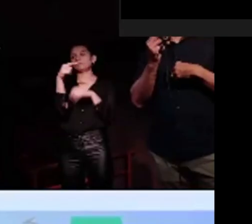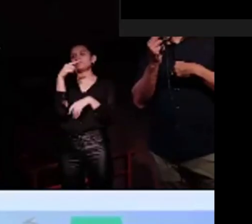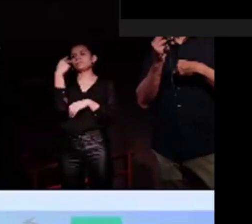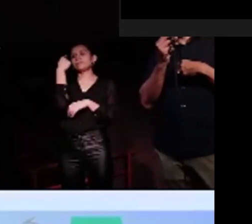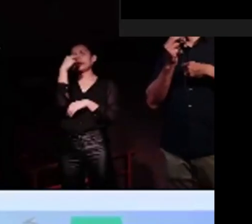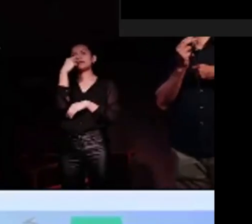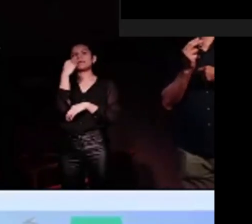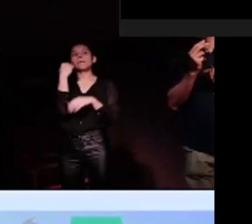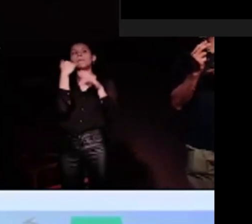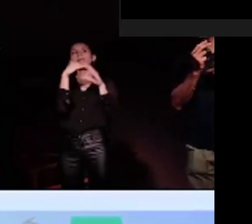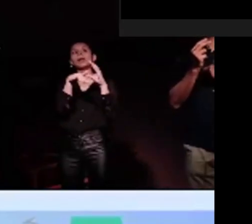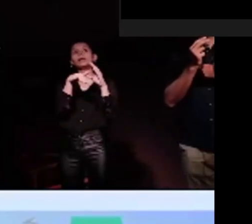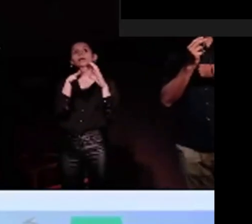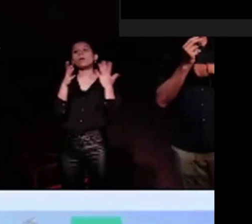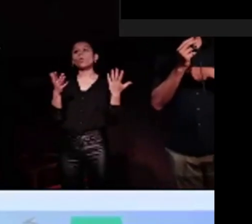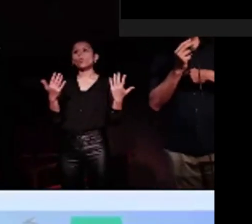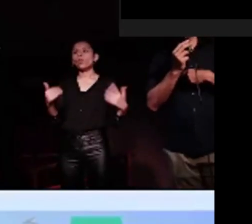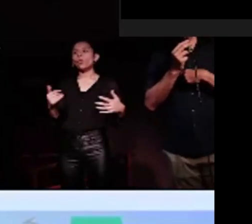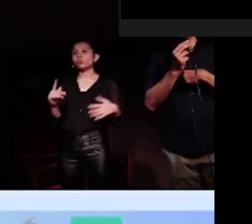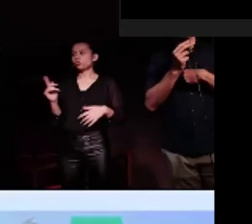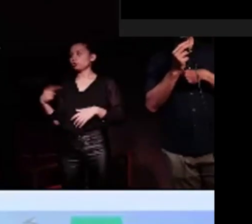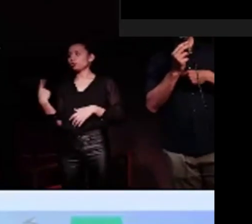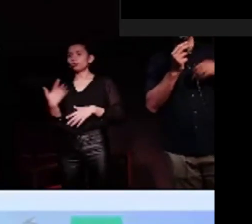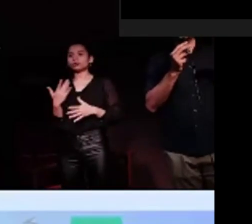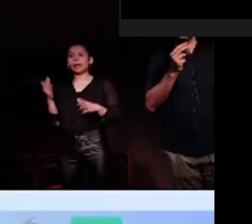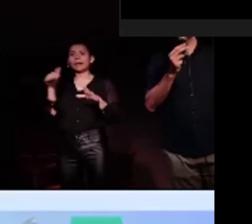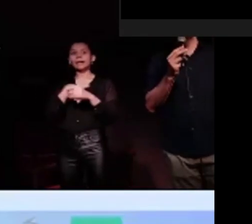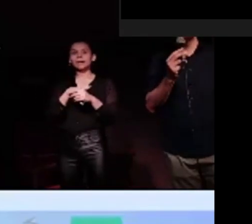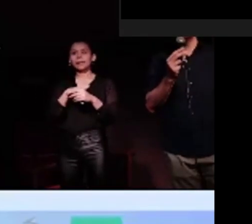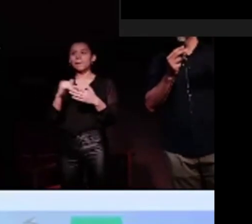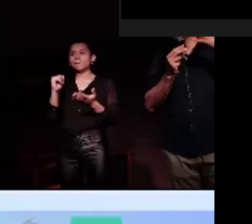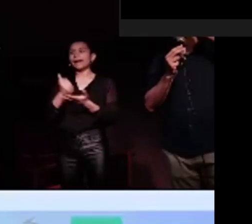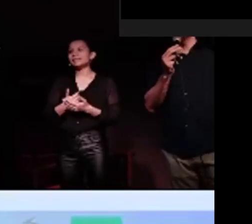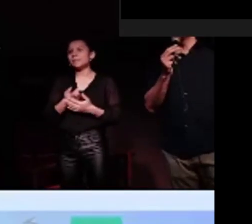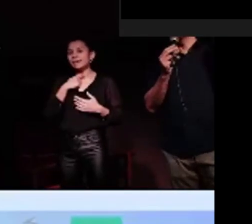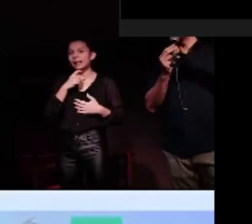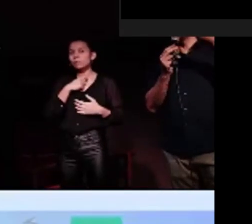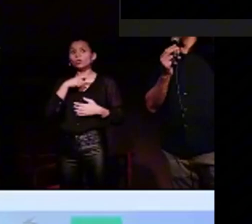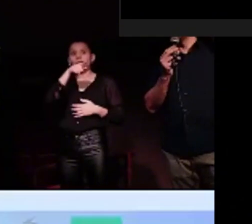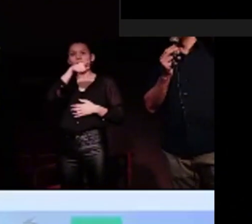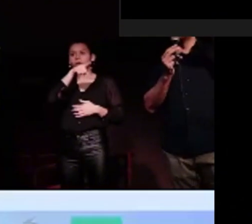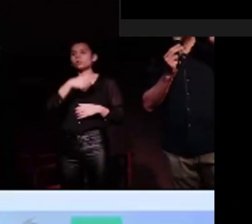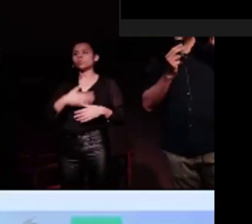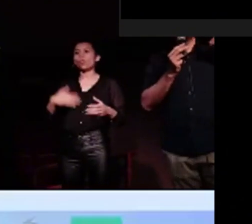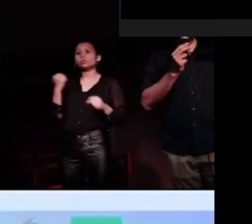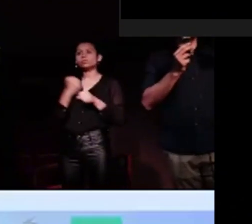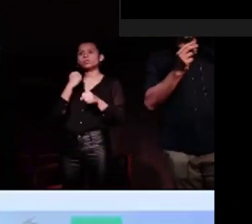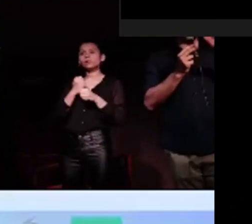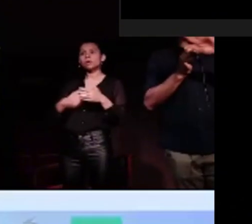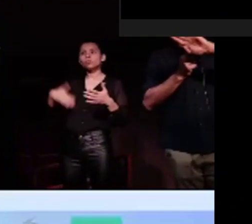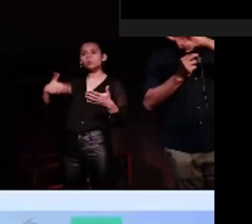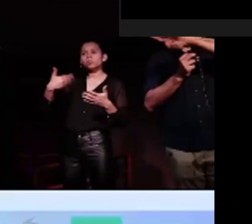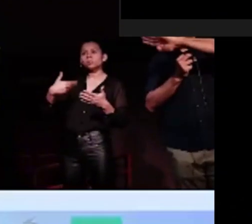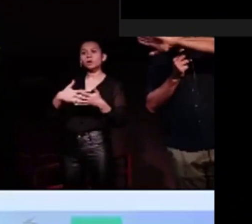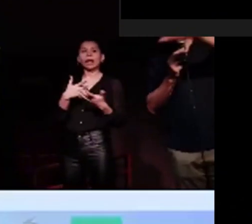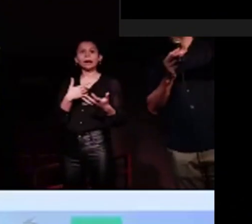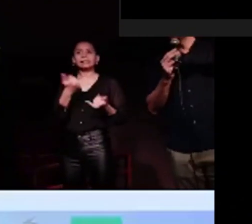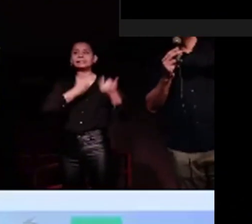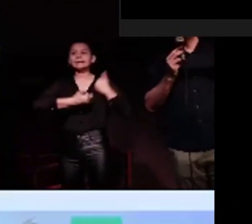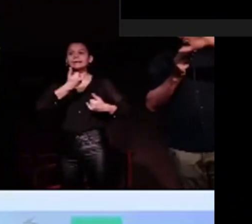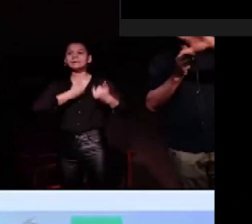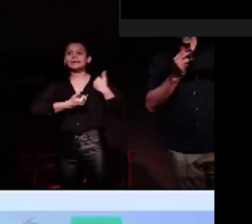haciendo algo que nosotros también queremos hacer. Entonces ya vamos a aprender de ellos, porque ellos ya vienen. Yo le escribí a Betty, le dije, Betty,